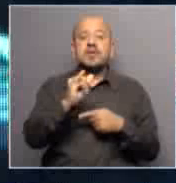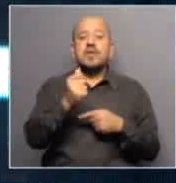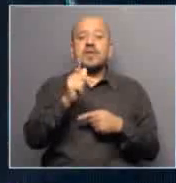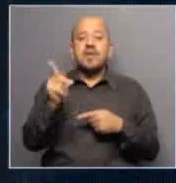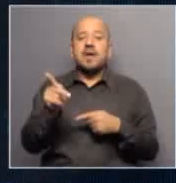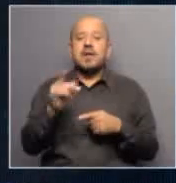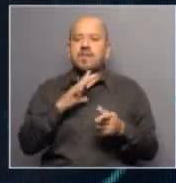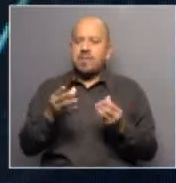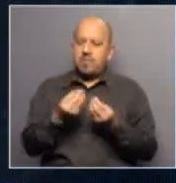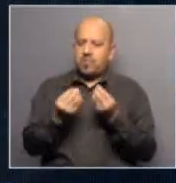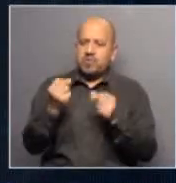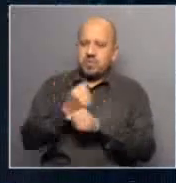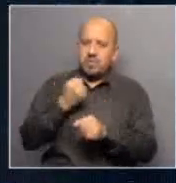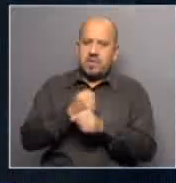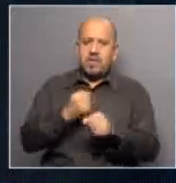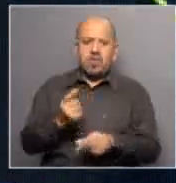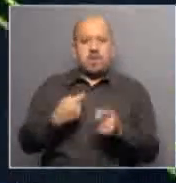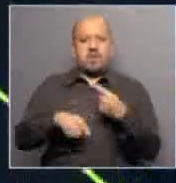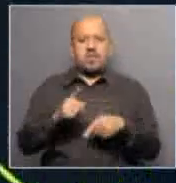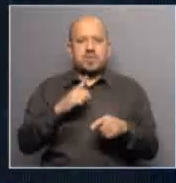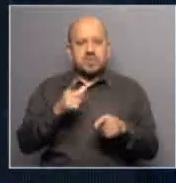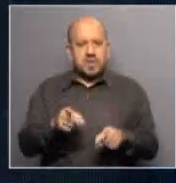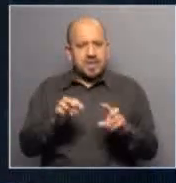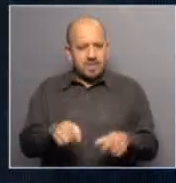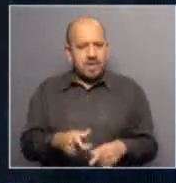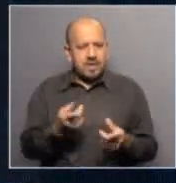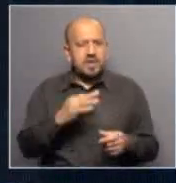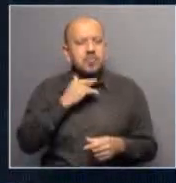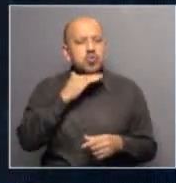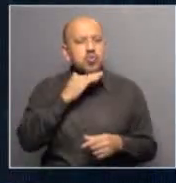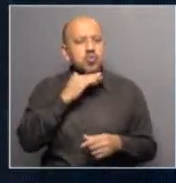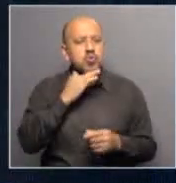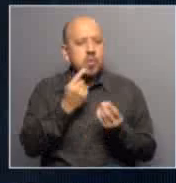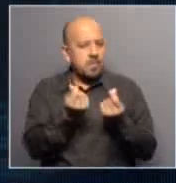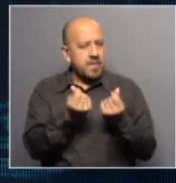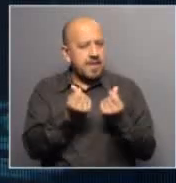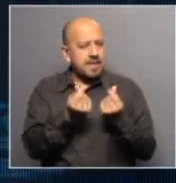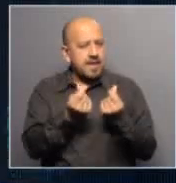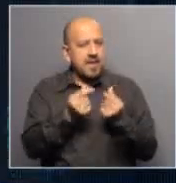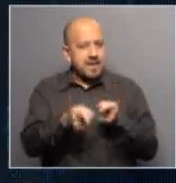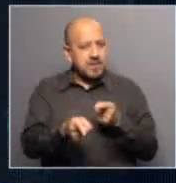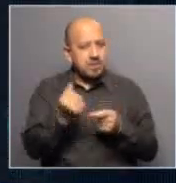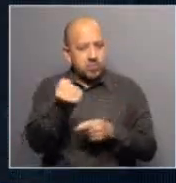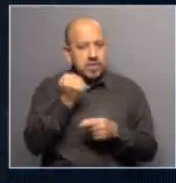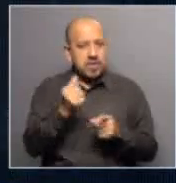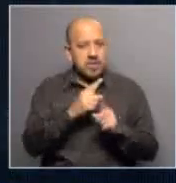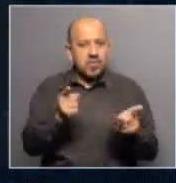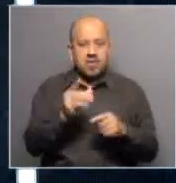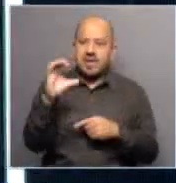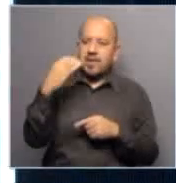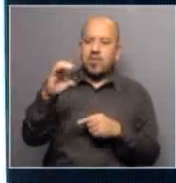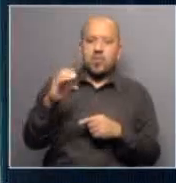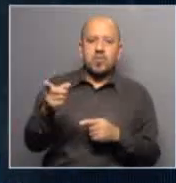estaban sobreexigidos. ¿Cómo? ¿El lavado de dinero no forma parte de un mecanismo importante? ¿Y el club canábico que